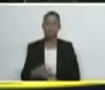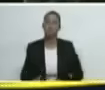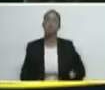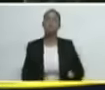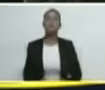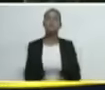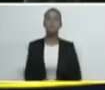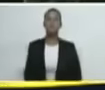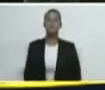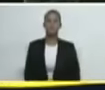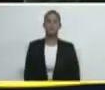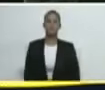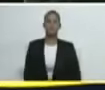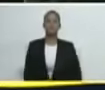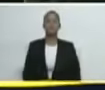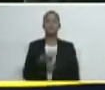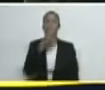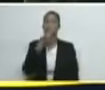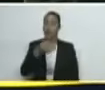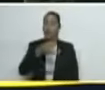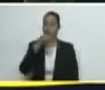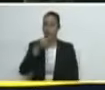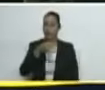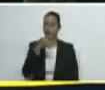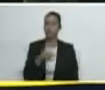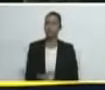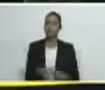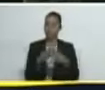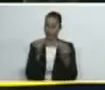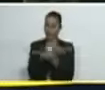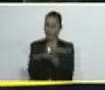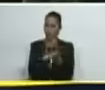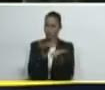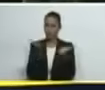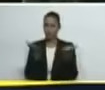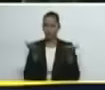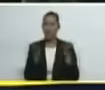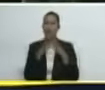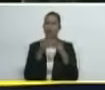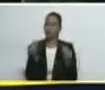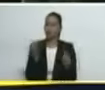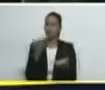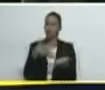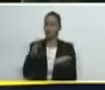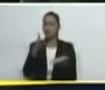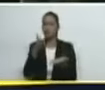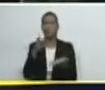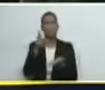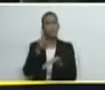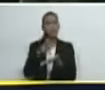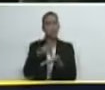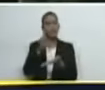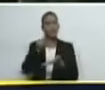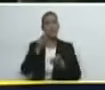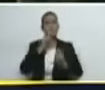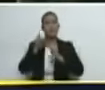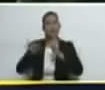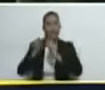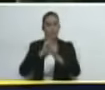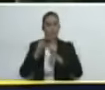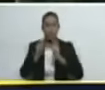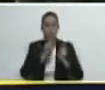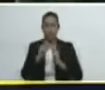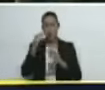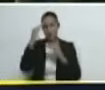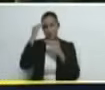Muy buenas tardes a todas y a todos los presentes acá, medios de comunicación, señores rectores